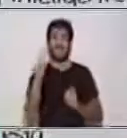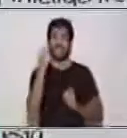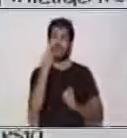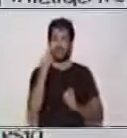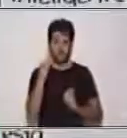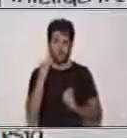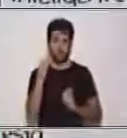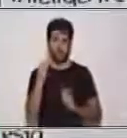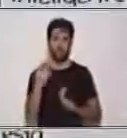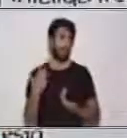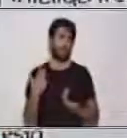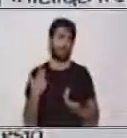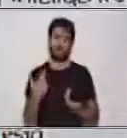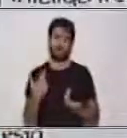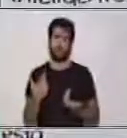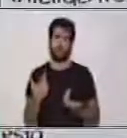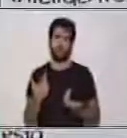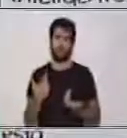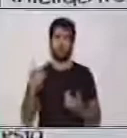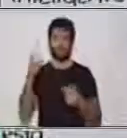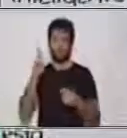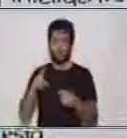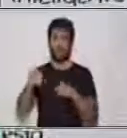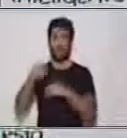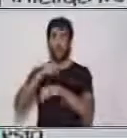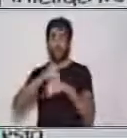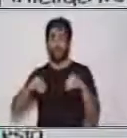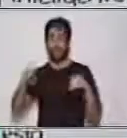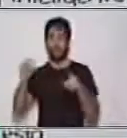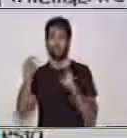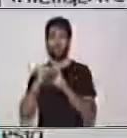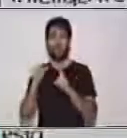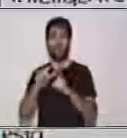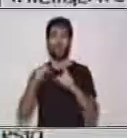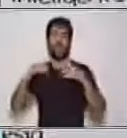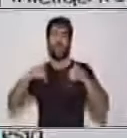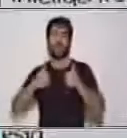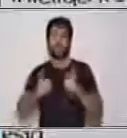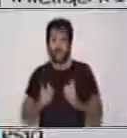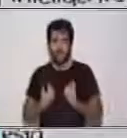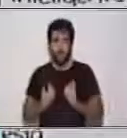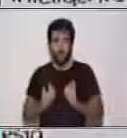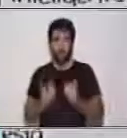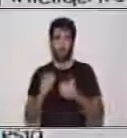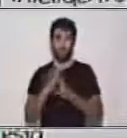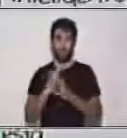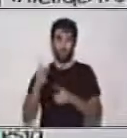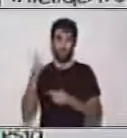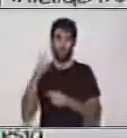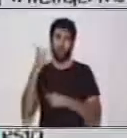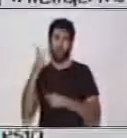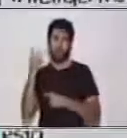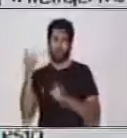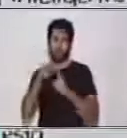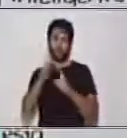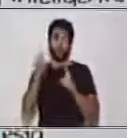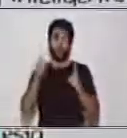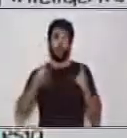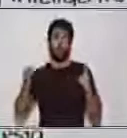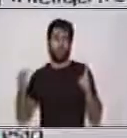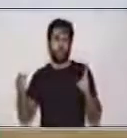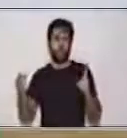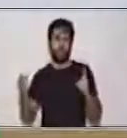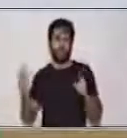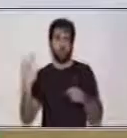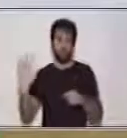concordancia? Bien, en la acción, en el verbo y en este adjetivo. ¿Con qué palabras